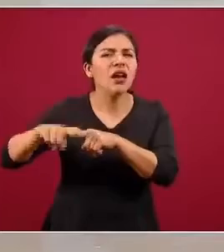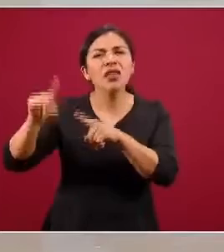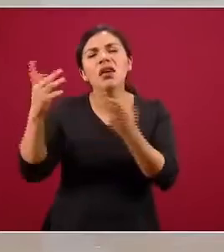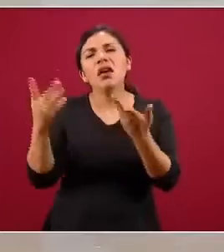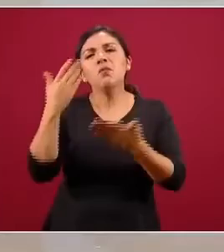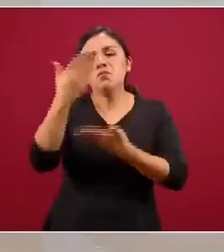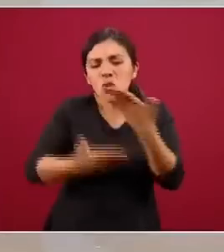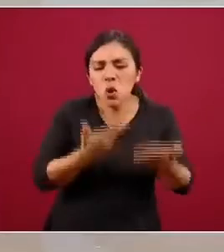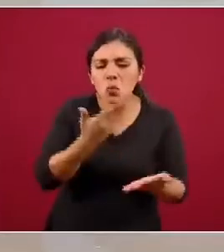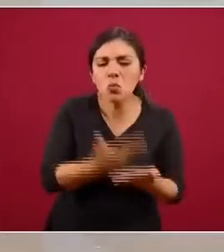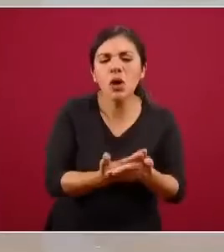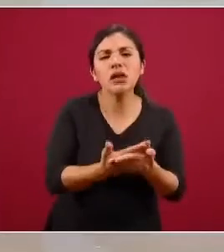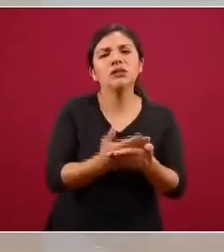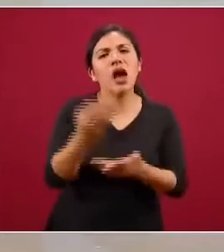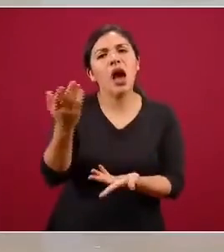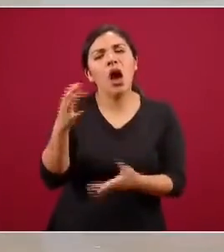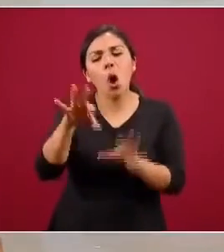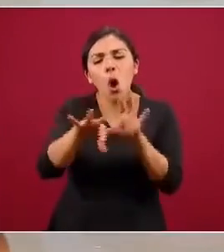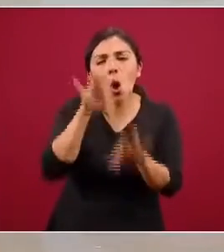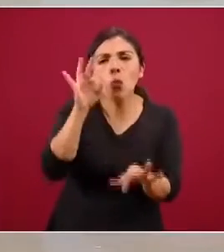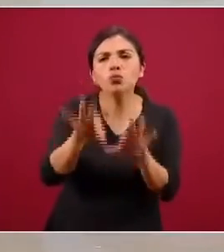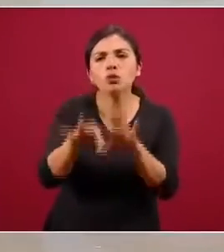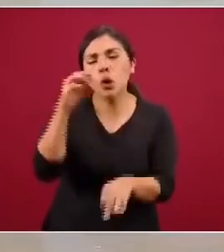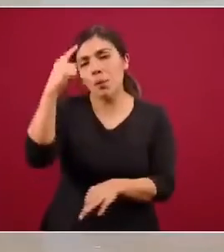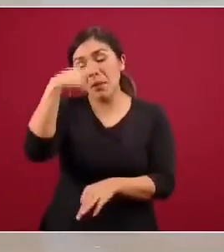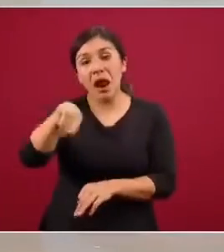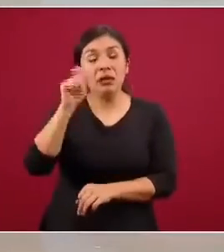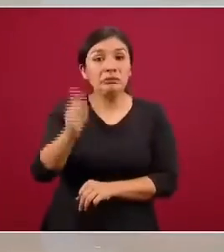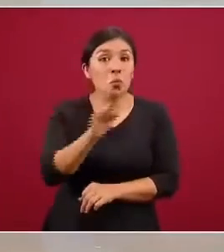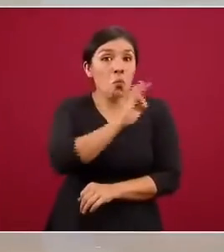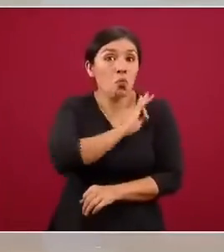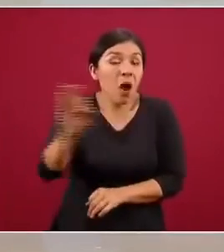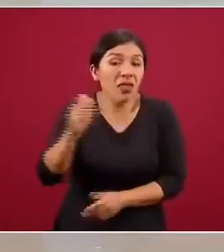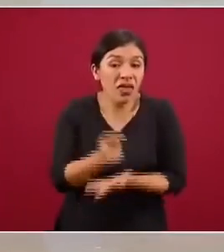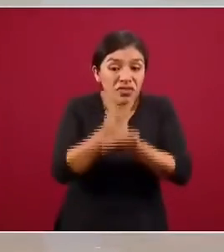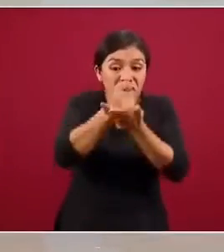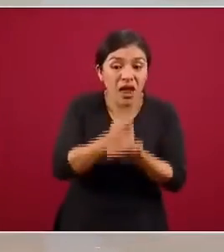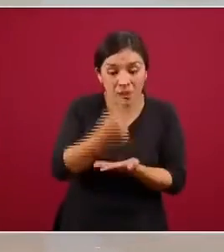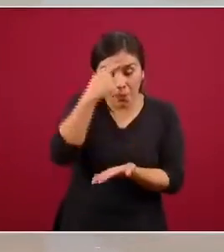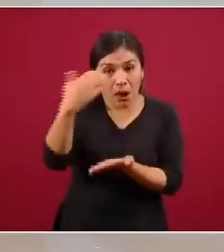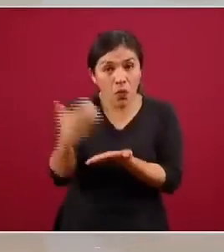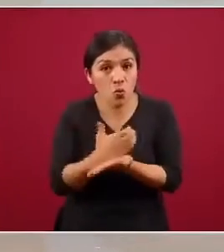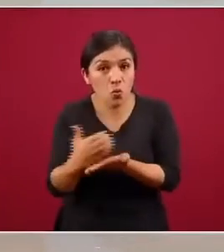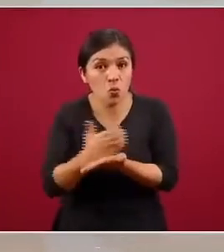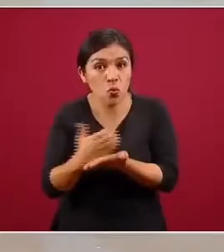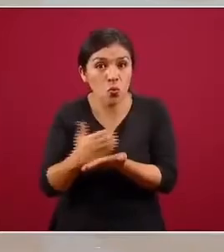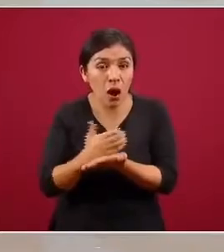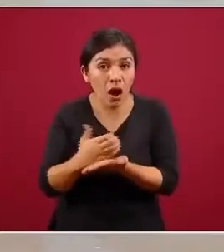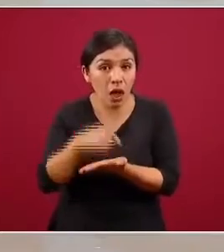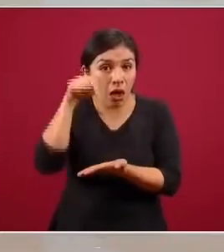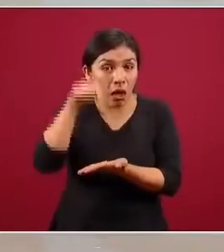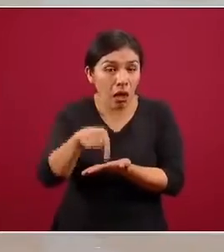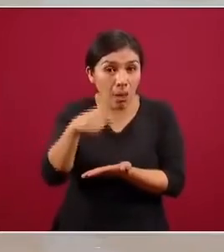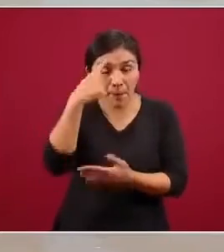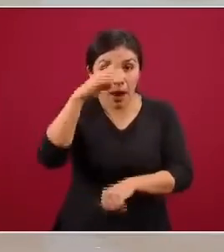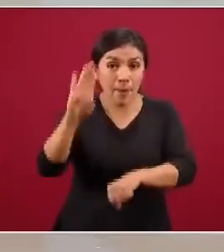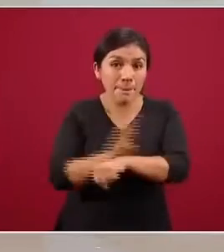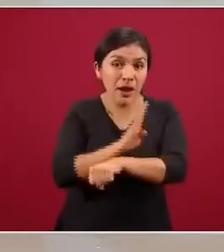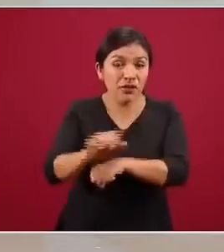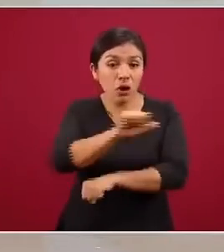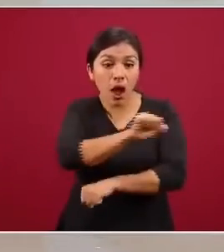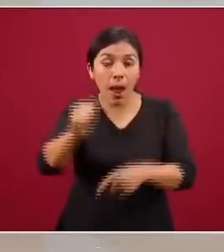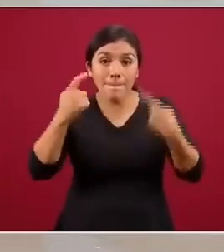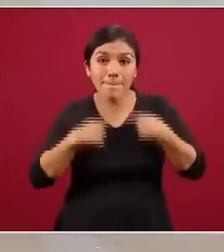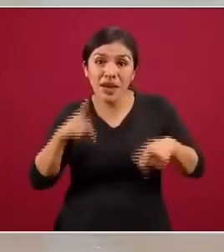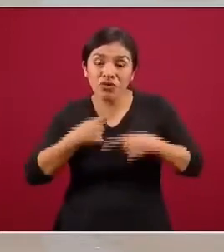diferentes propuestas, opciones de posibles terapias que pudieran tener en algún momento algún beneficio para